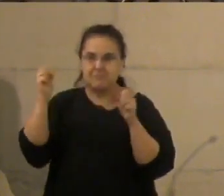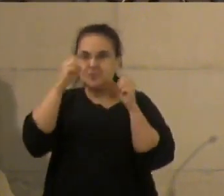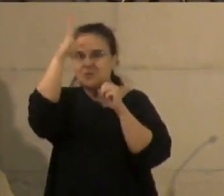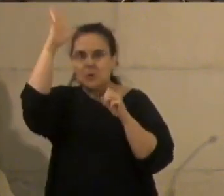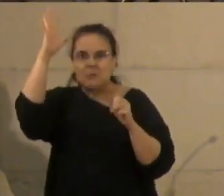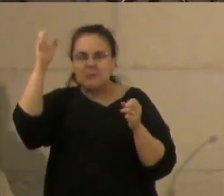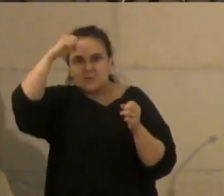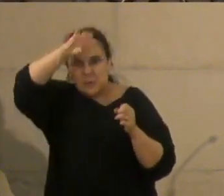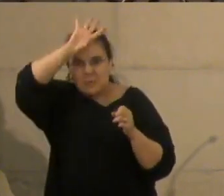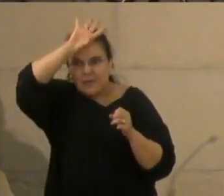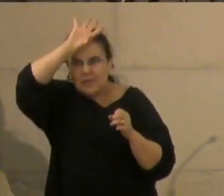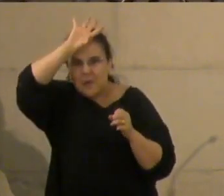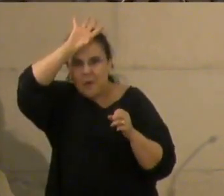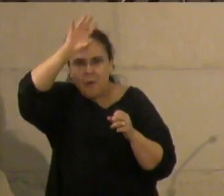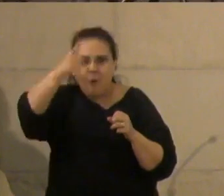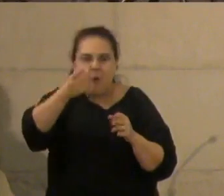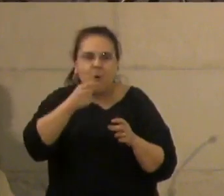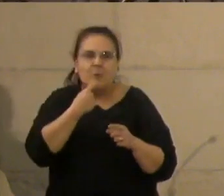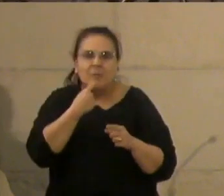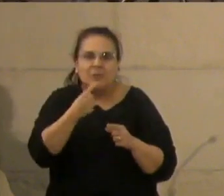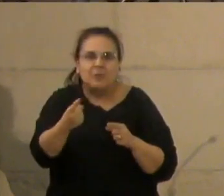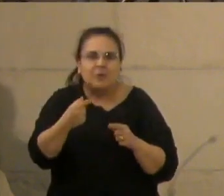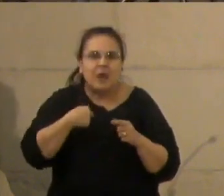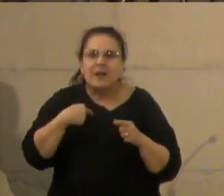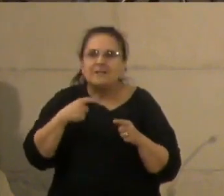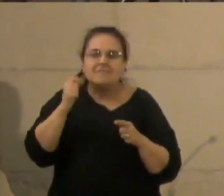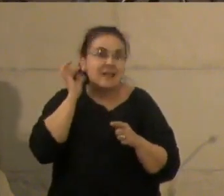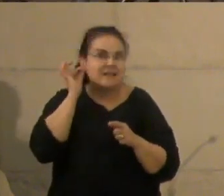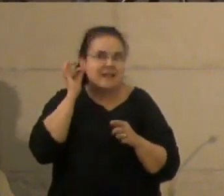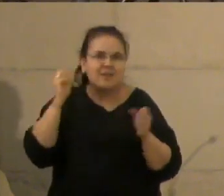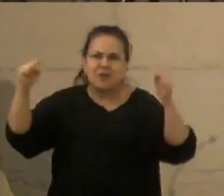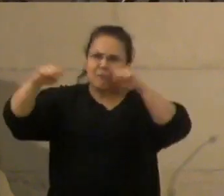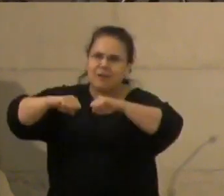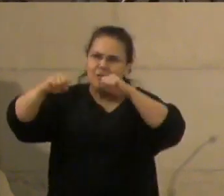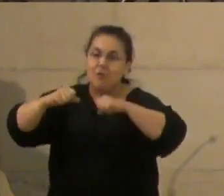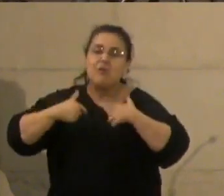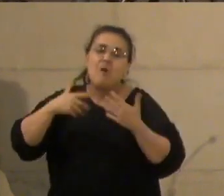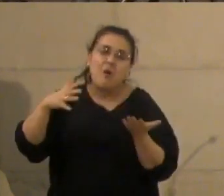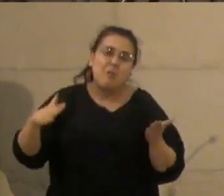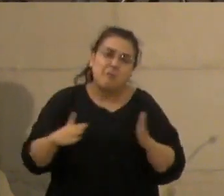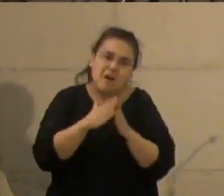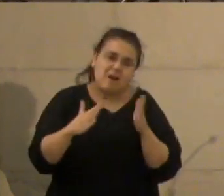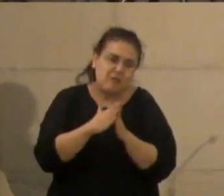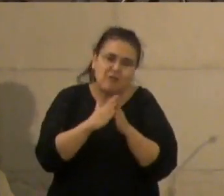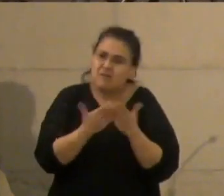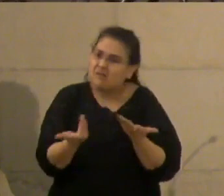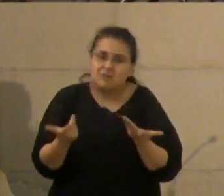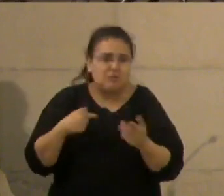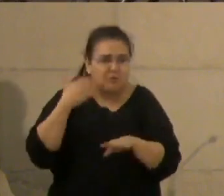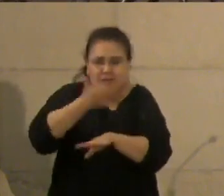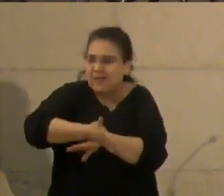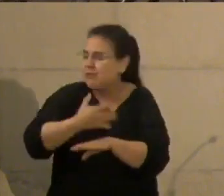de una señora muy sencilla y muy mayor, cuando decía que no podía ir a su parroquia, que no